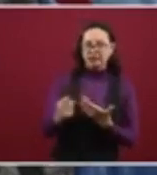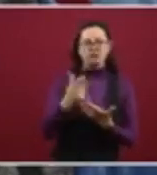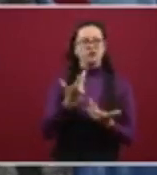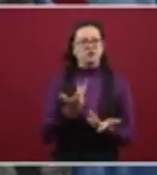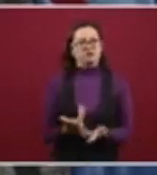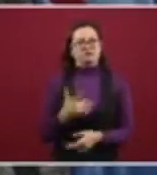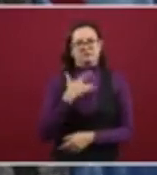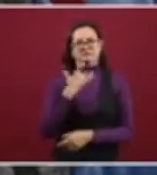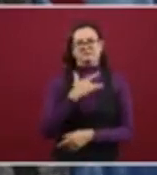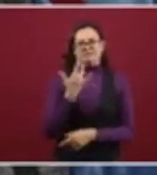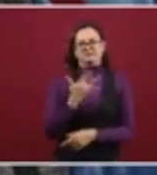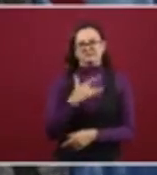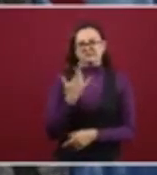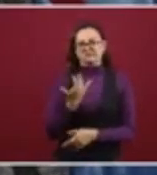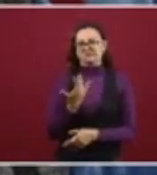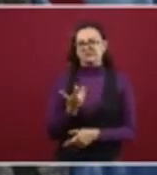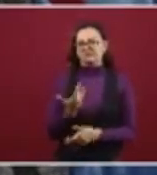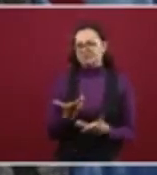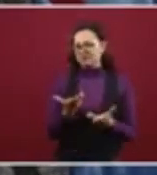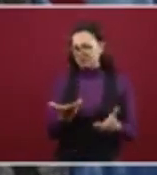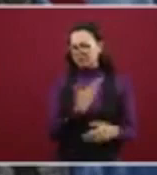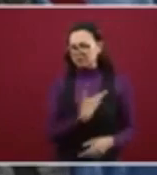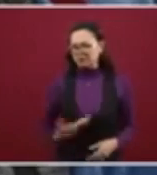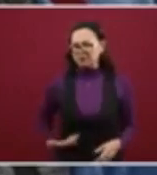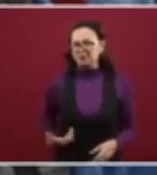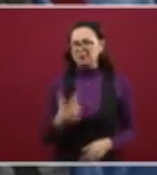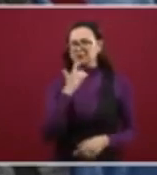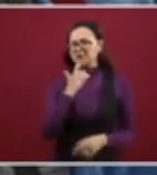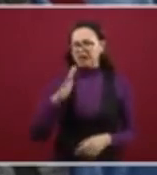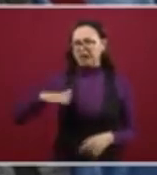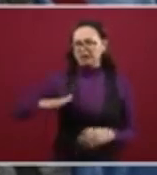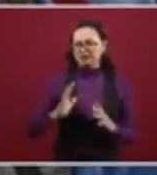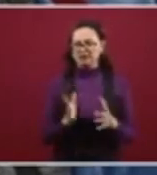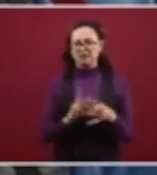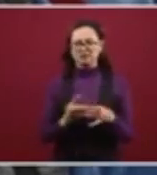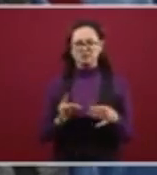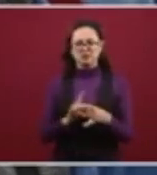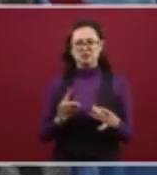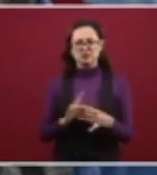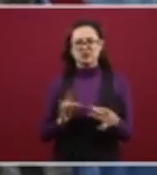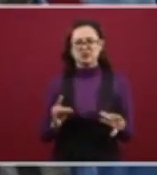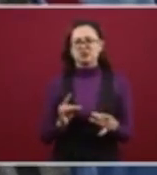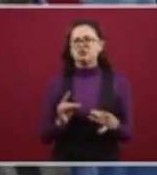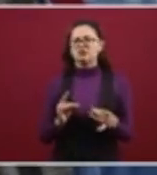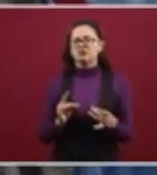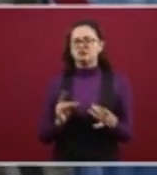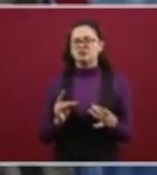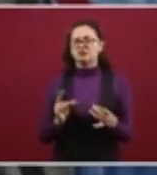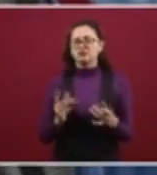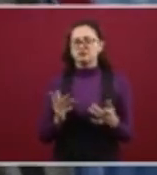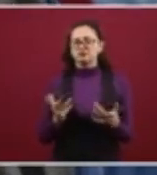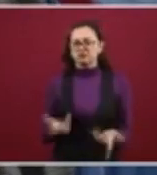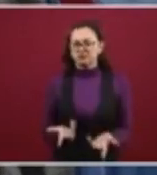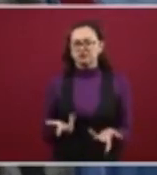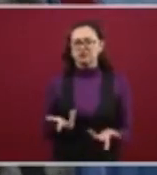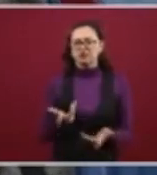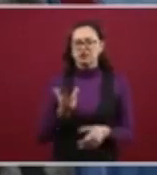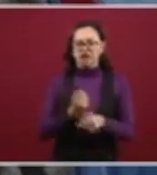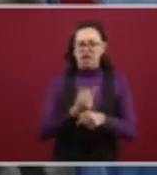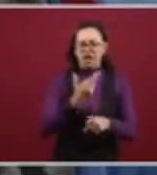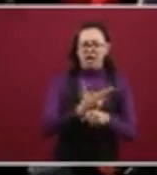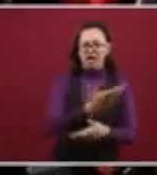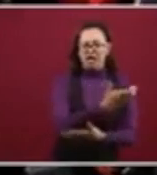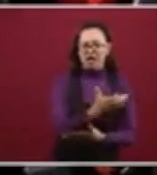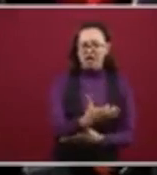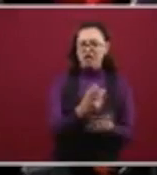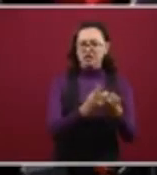saber, como el presidente López Obrador lo ha dicho, sobre el cambio de la Secretaría de Agricultura